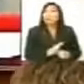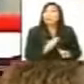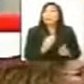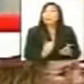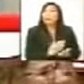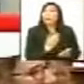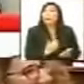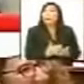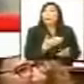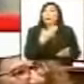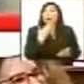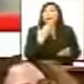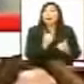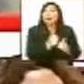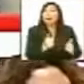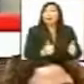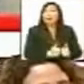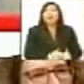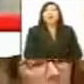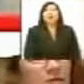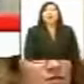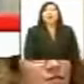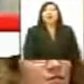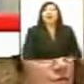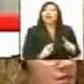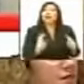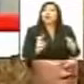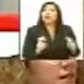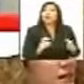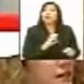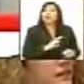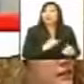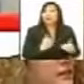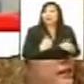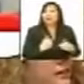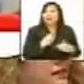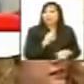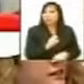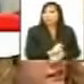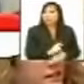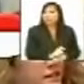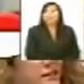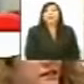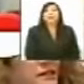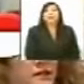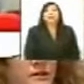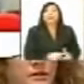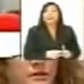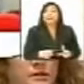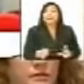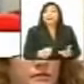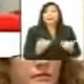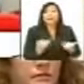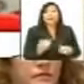problemas y ir mejorando los estándares en estas materias. Algunos temas centrales. Chile tuvo la capacidad de salir adelante en